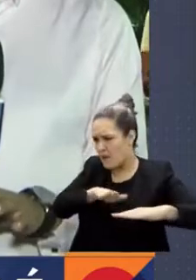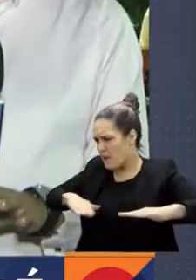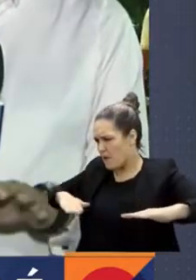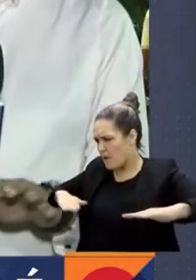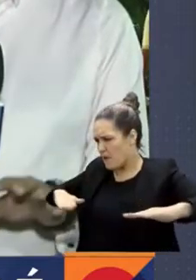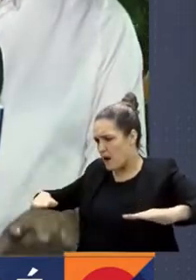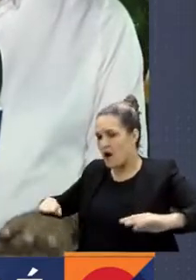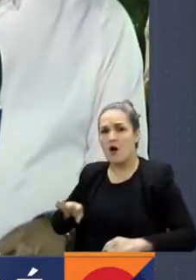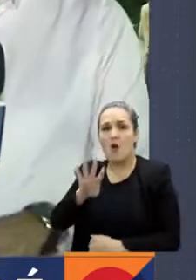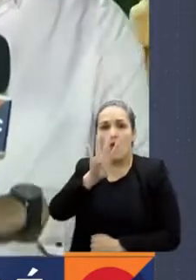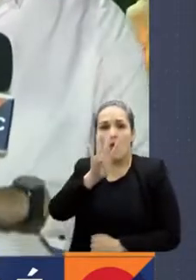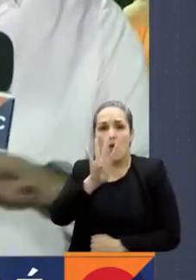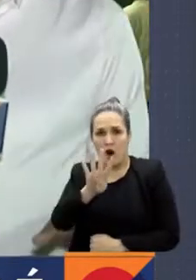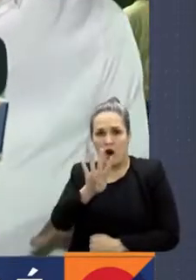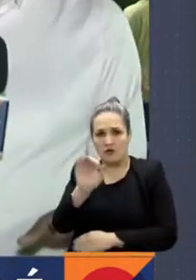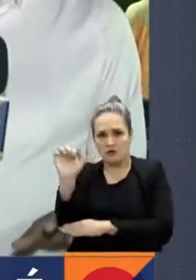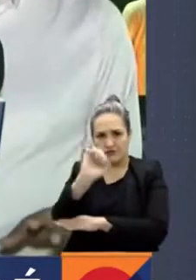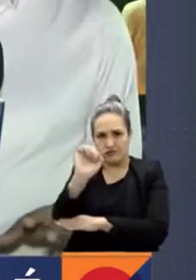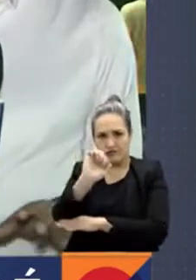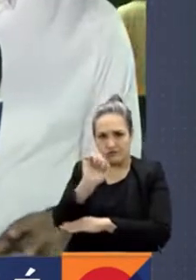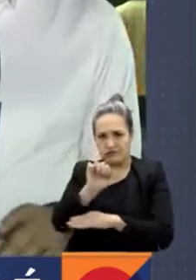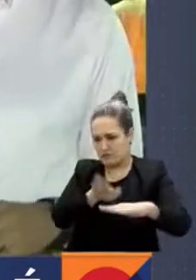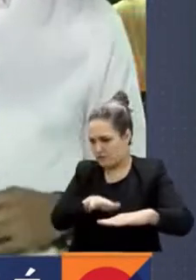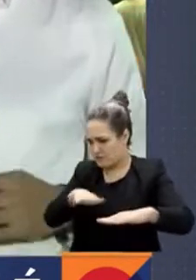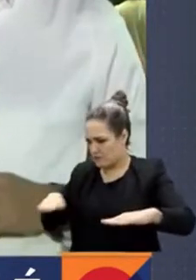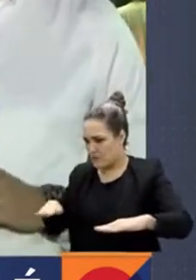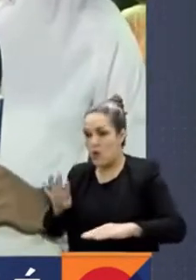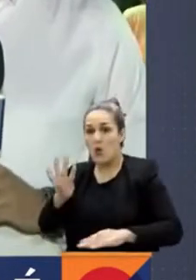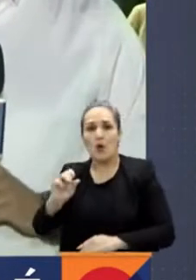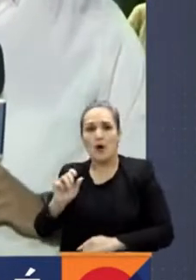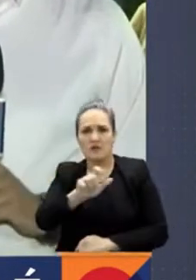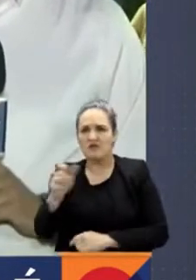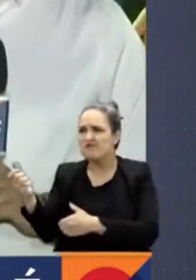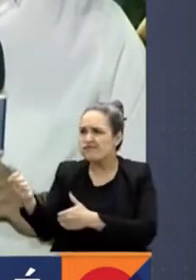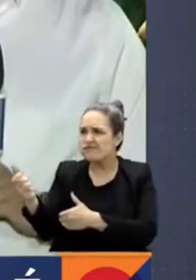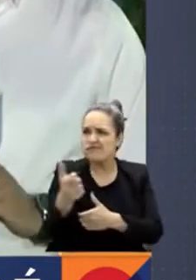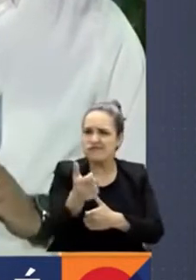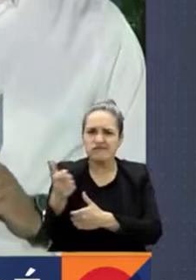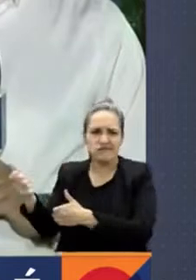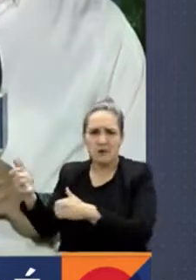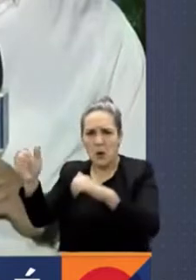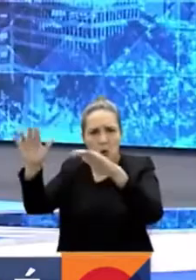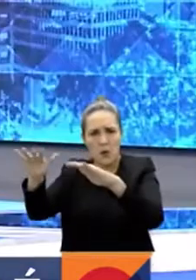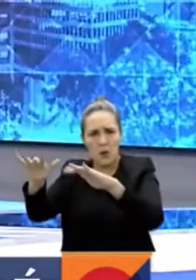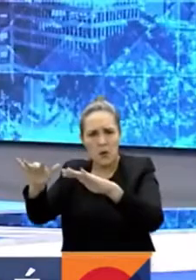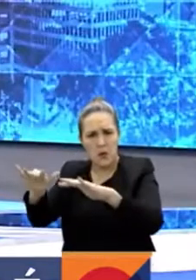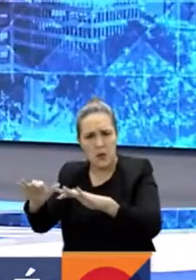4 máquinas extintoras y por supuesto toda la logística para poder apagar las llamas.